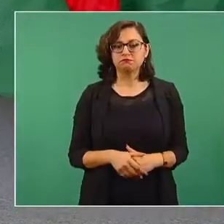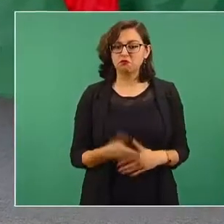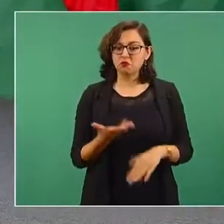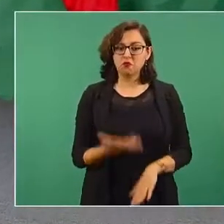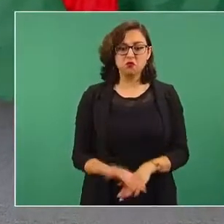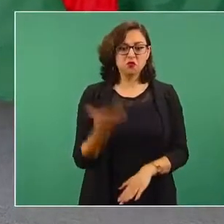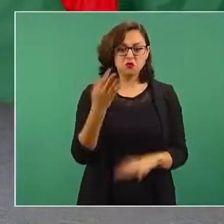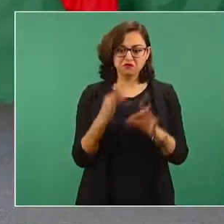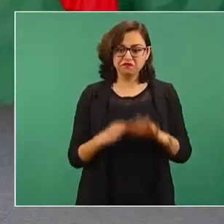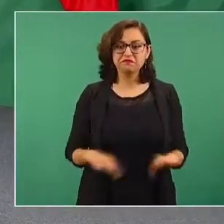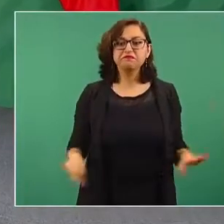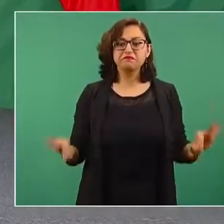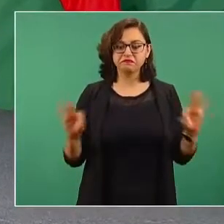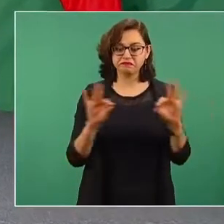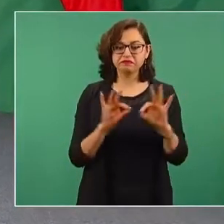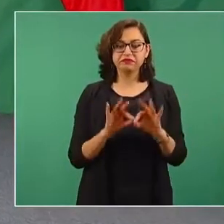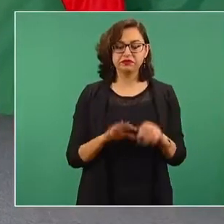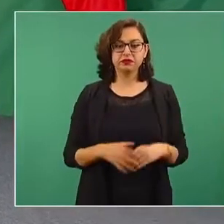imprescindibles